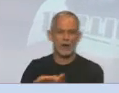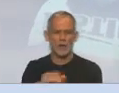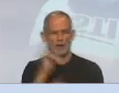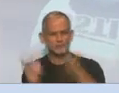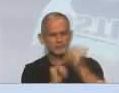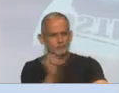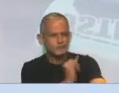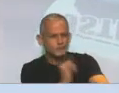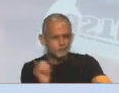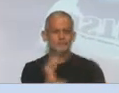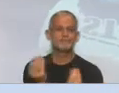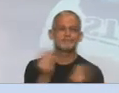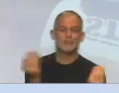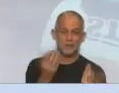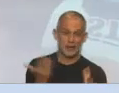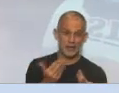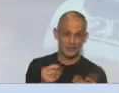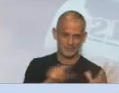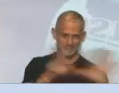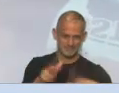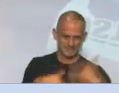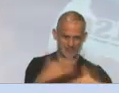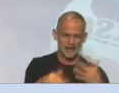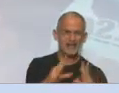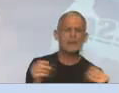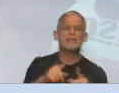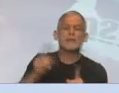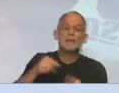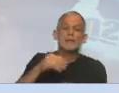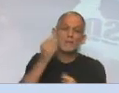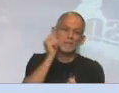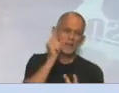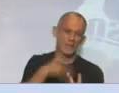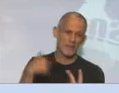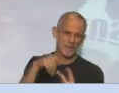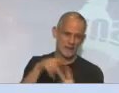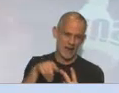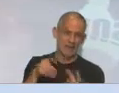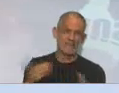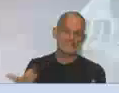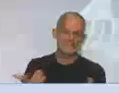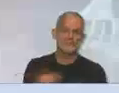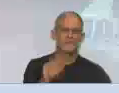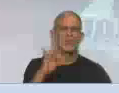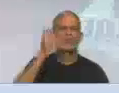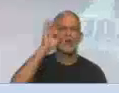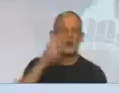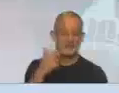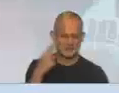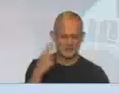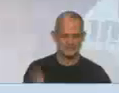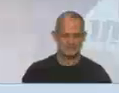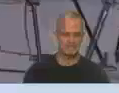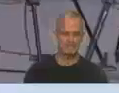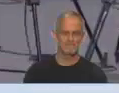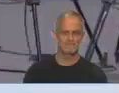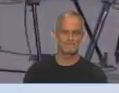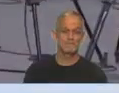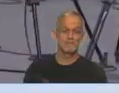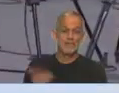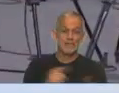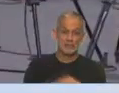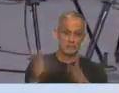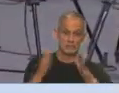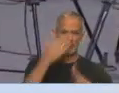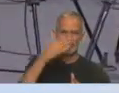últimas palabras para imputados, pero también para los familiares de Fernando. En Dolores está Alejandra Corrales. Etapa